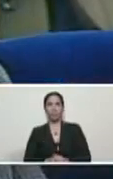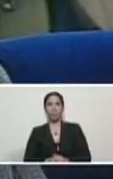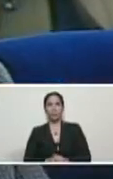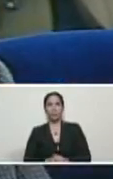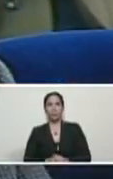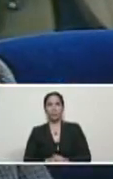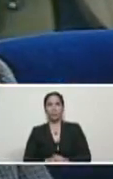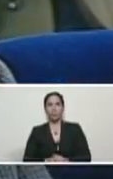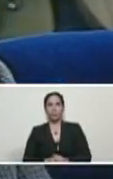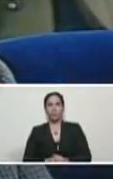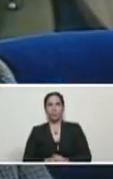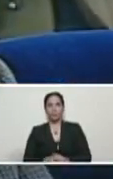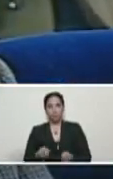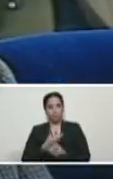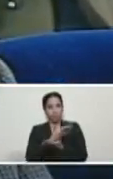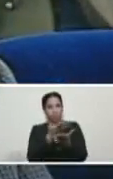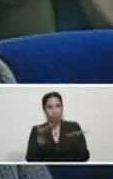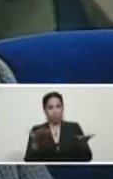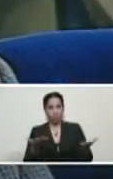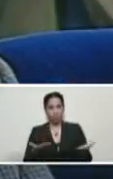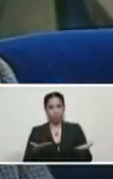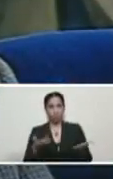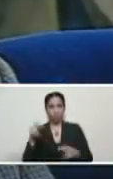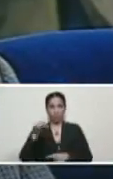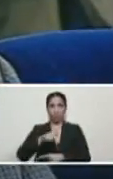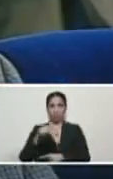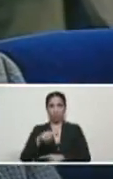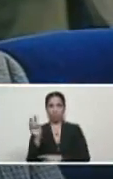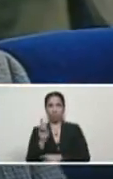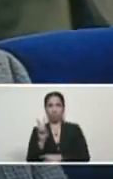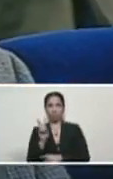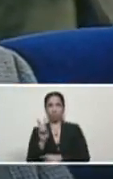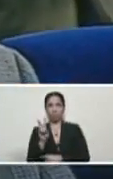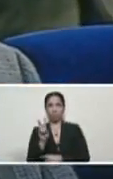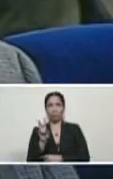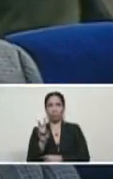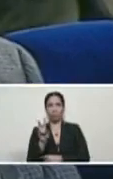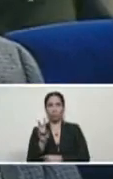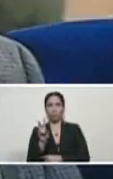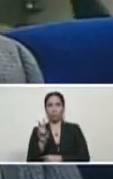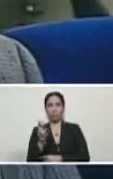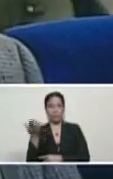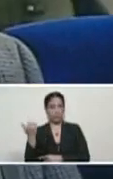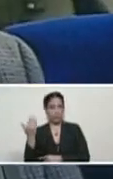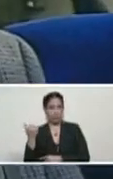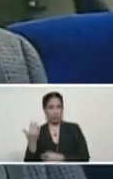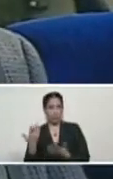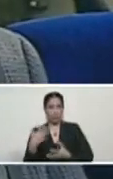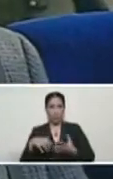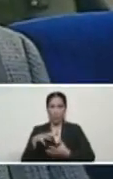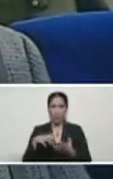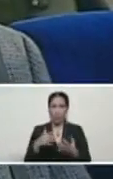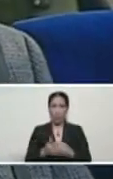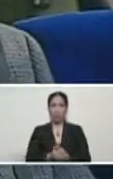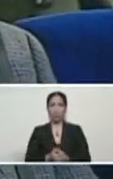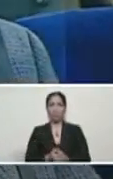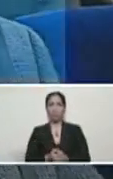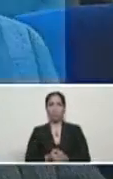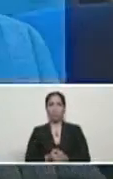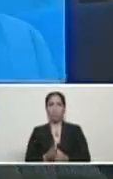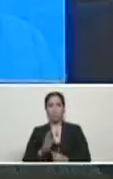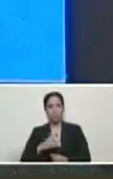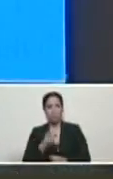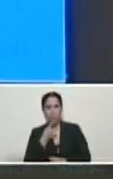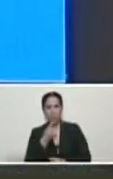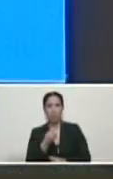Señores oficiales, Juventud Militar de Venezuela, las circunstancias de entonces, algo podríamos decir,